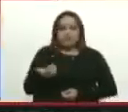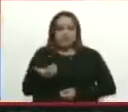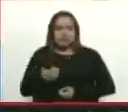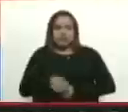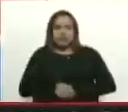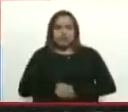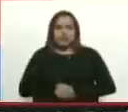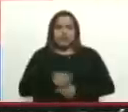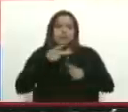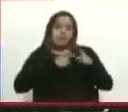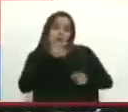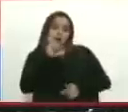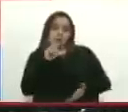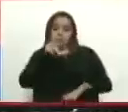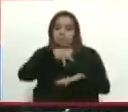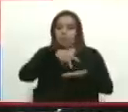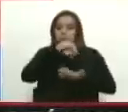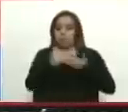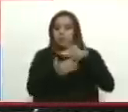Pero bueno, ahí anda pues,